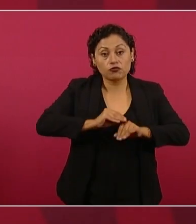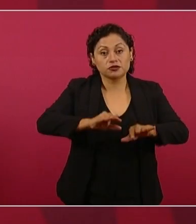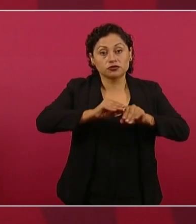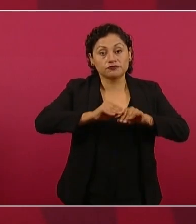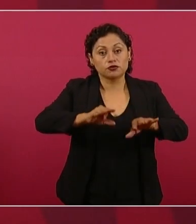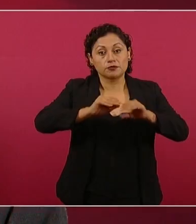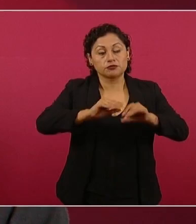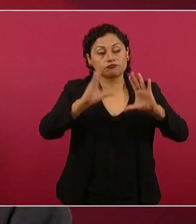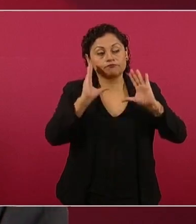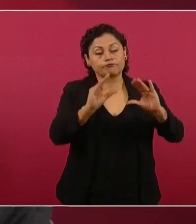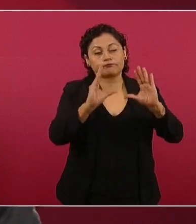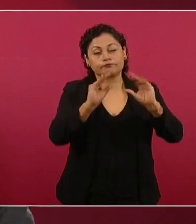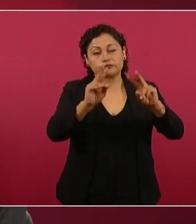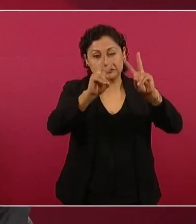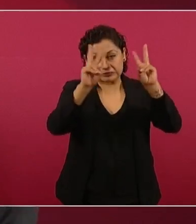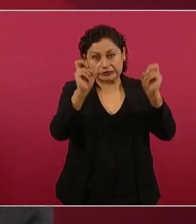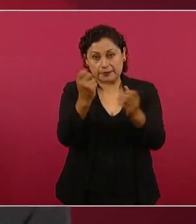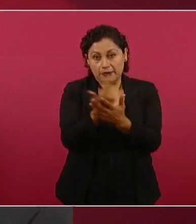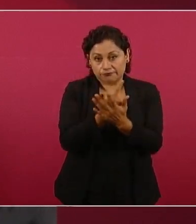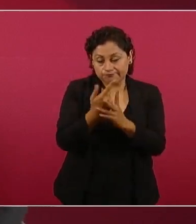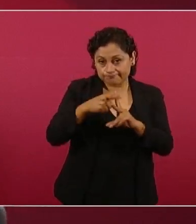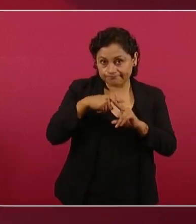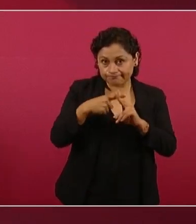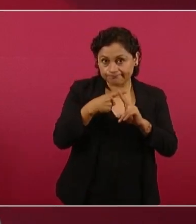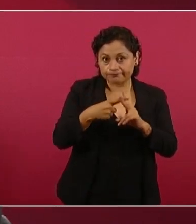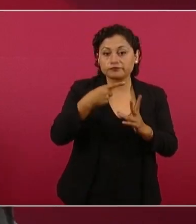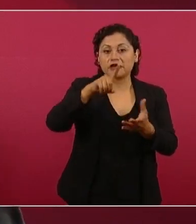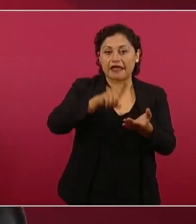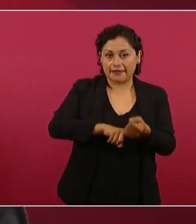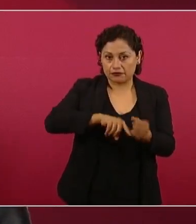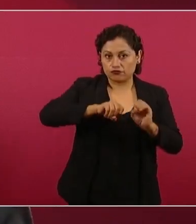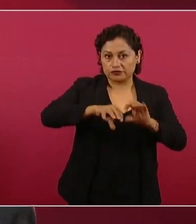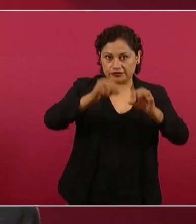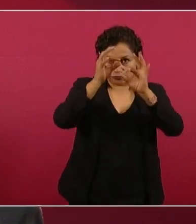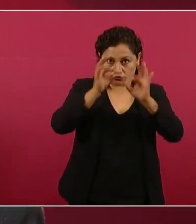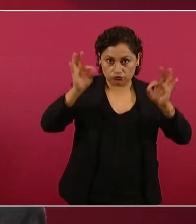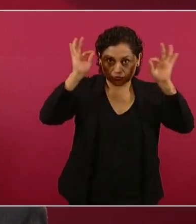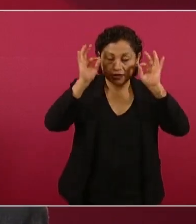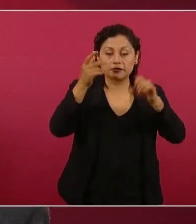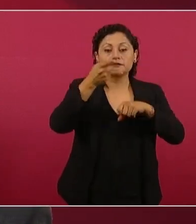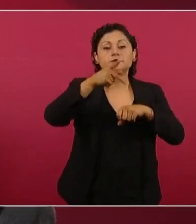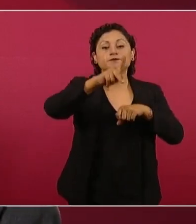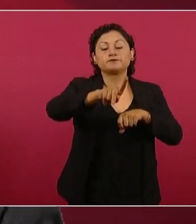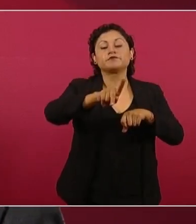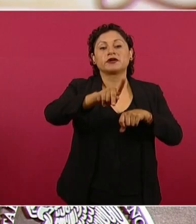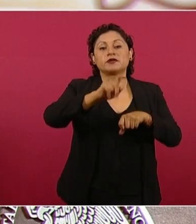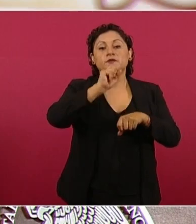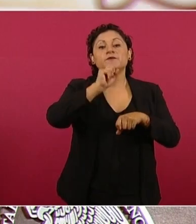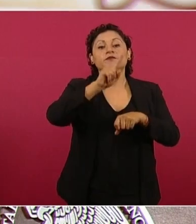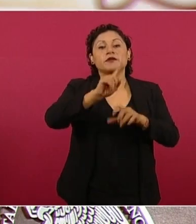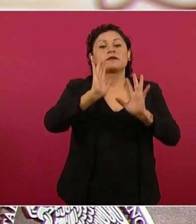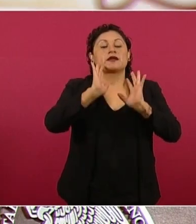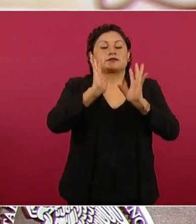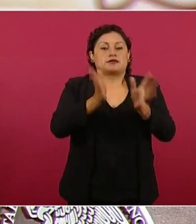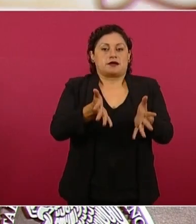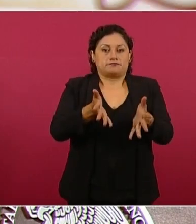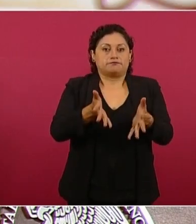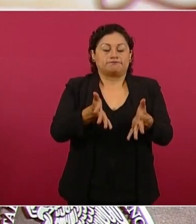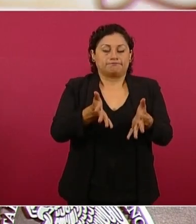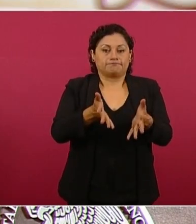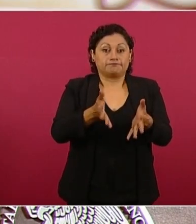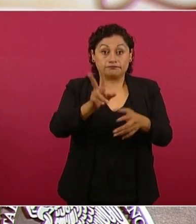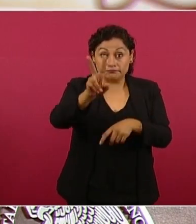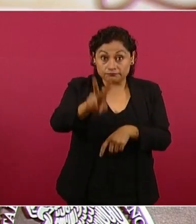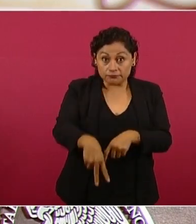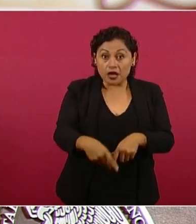de educación financiera que hacen los consulados, pero ya incorporando la posibilidad del aseguramiento del piloto. La verdad que ha tenido un